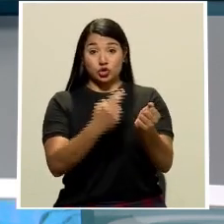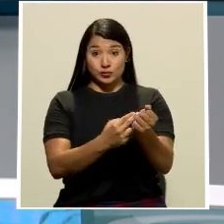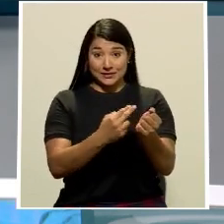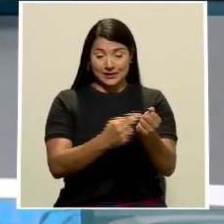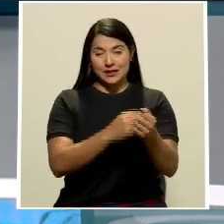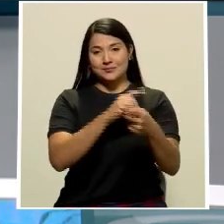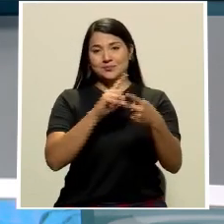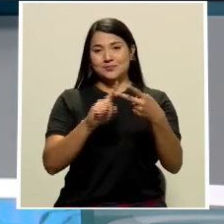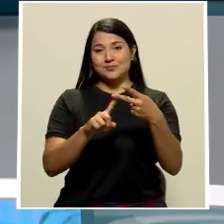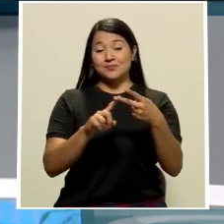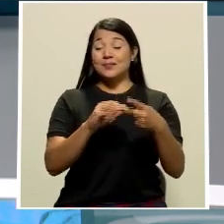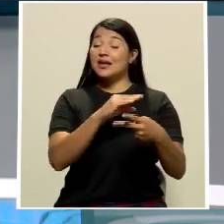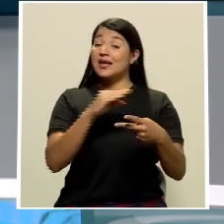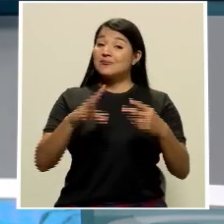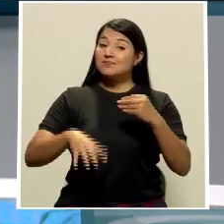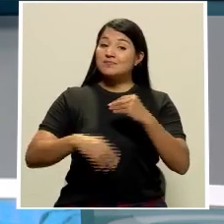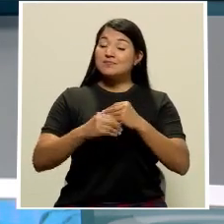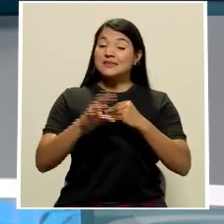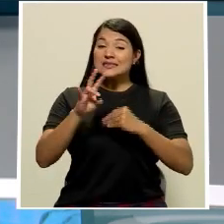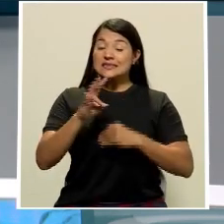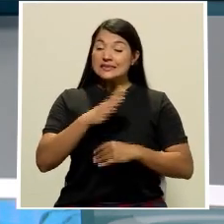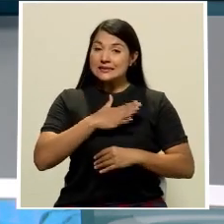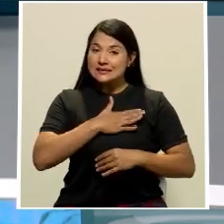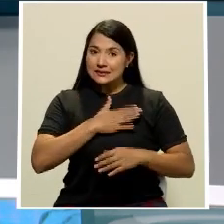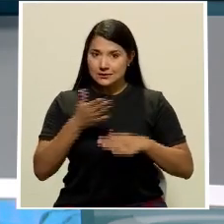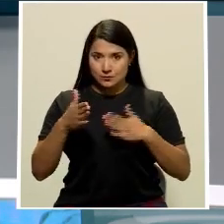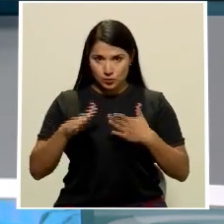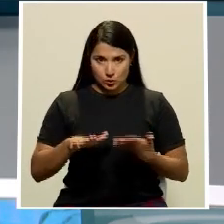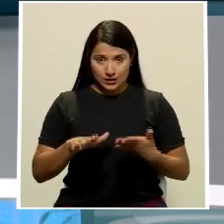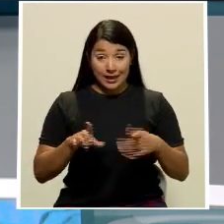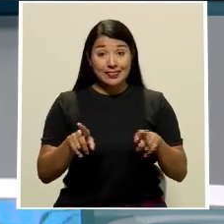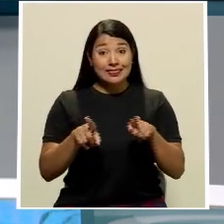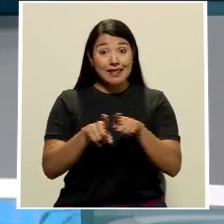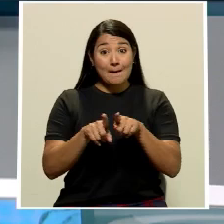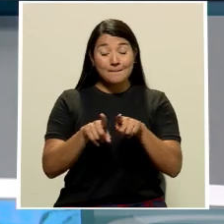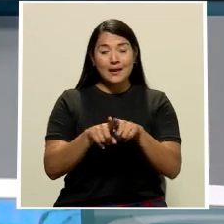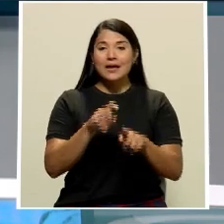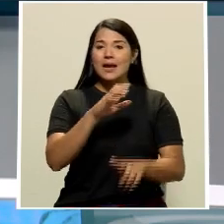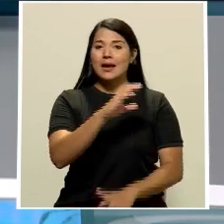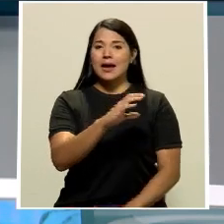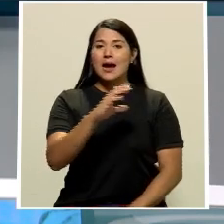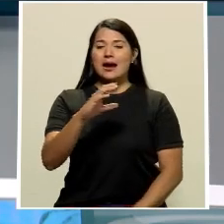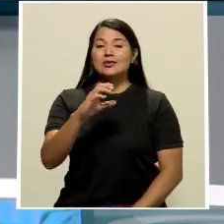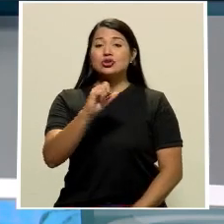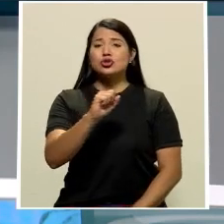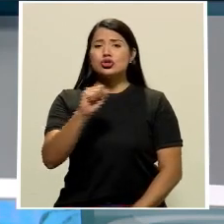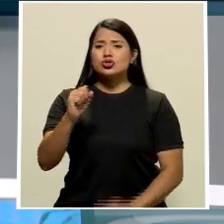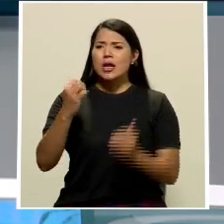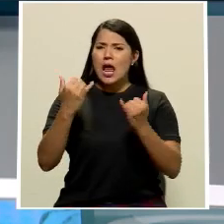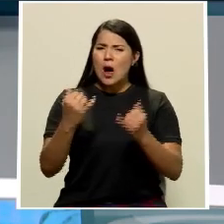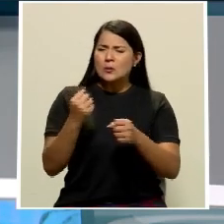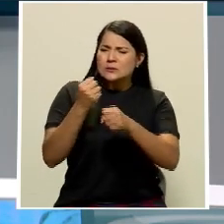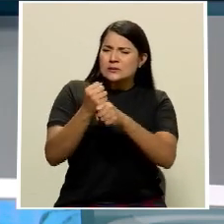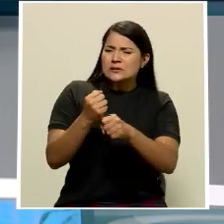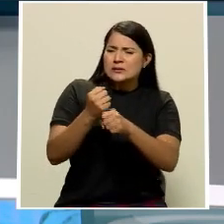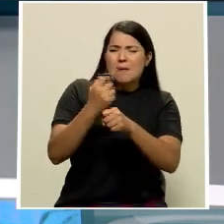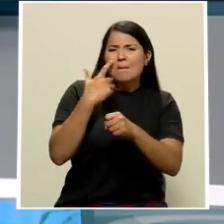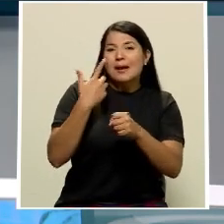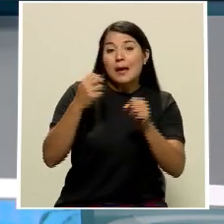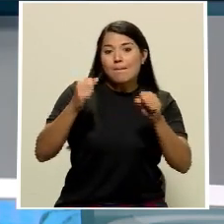y 7 lamentables fallecimientos. Además, la Caja del Seguro Social trabaja en la